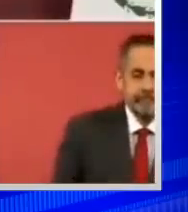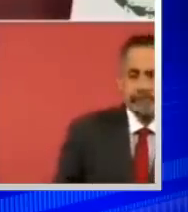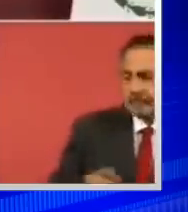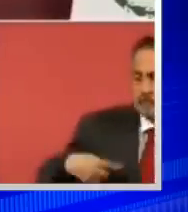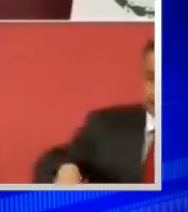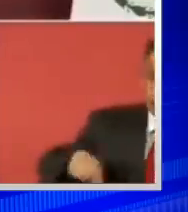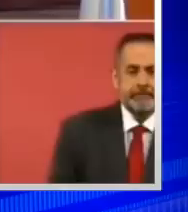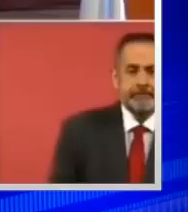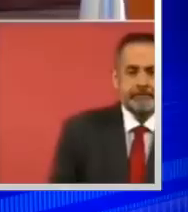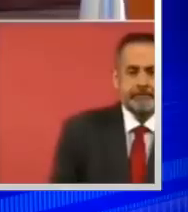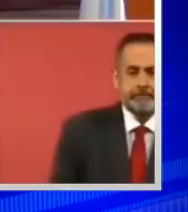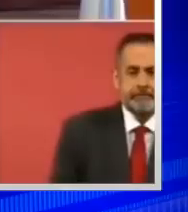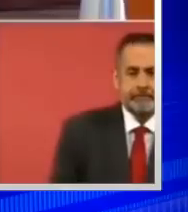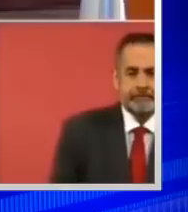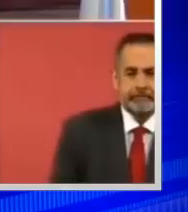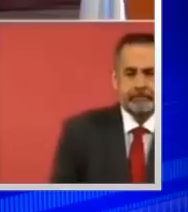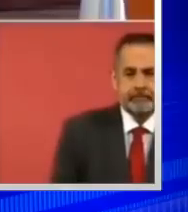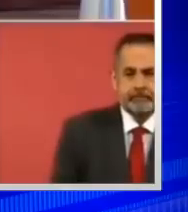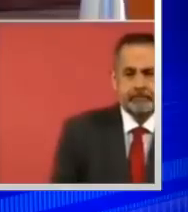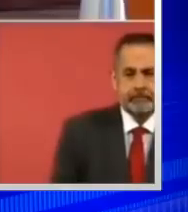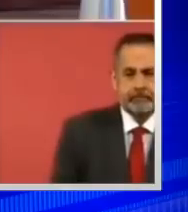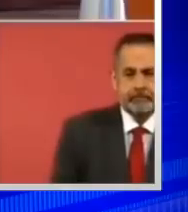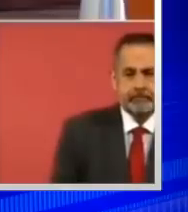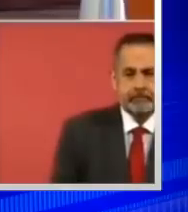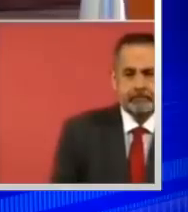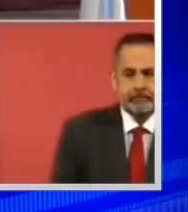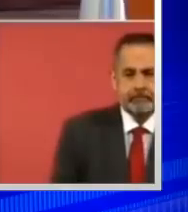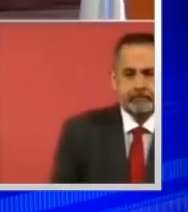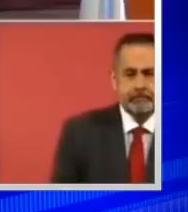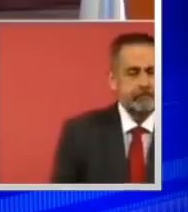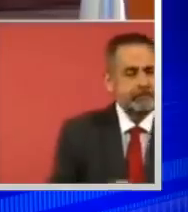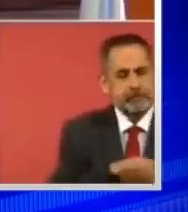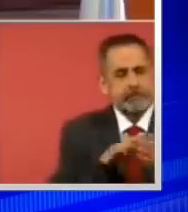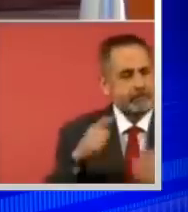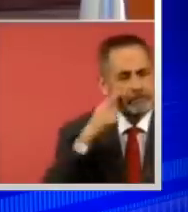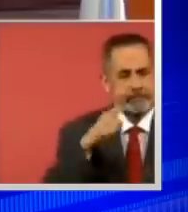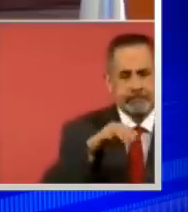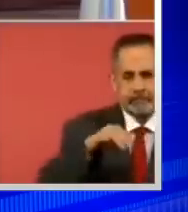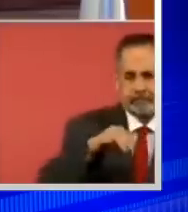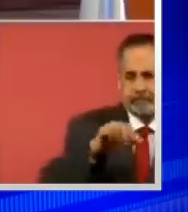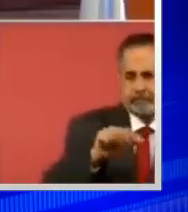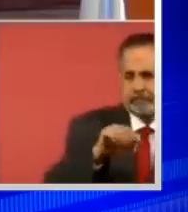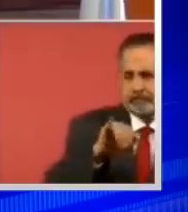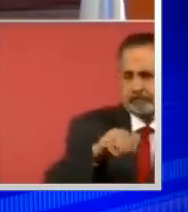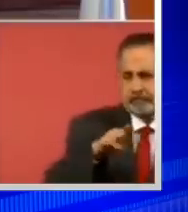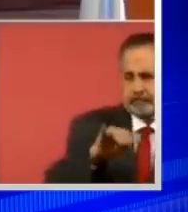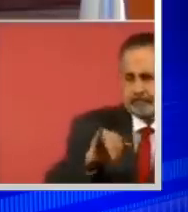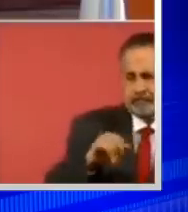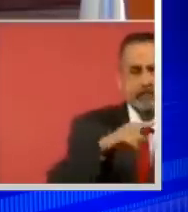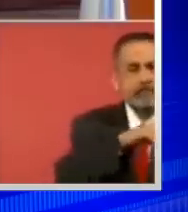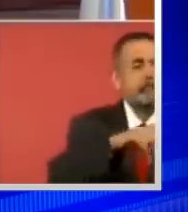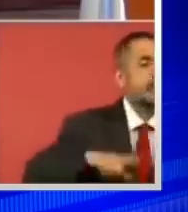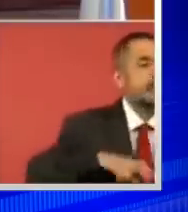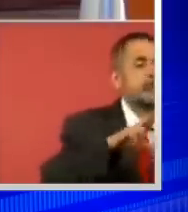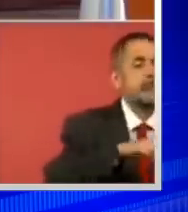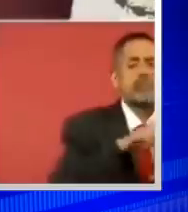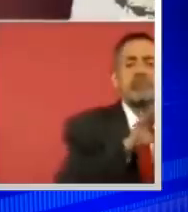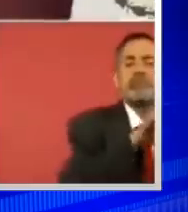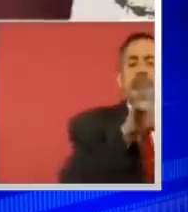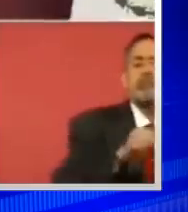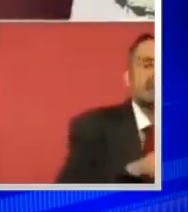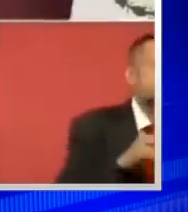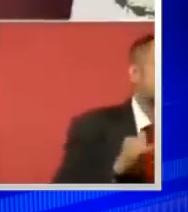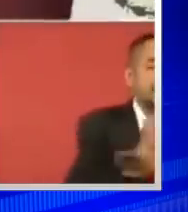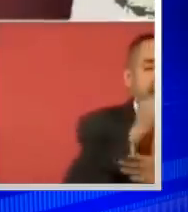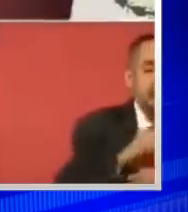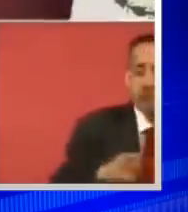trabajaran los migrantes? A ver, en Miami, por unas decisiones que tomó el gobernador de Florida,